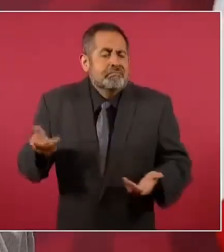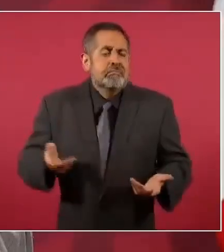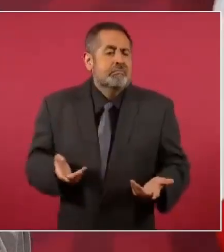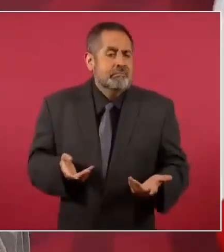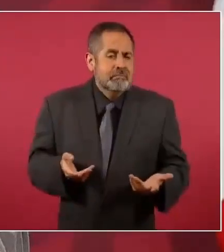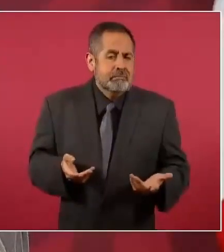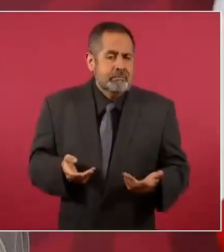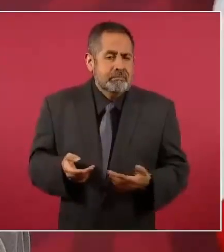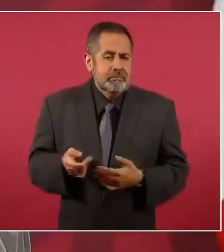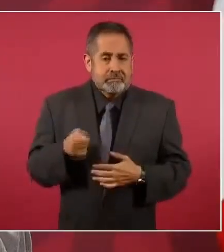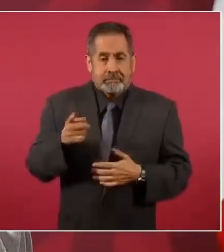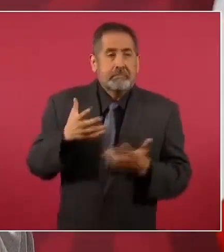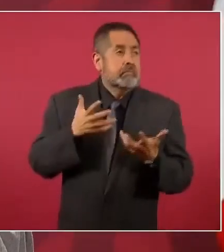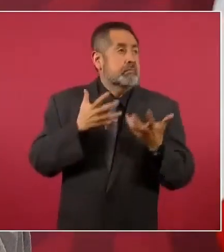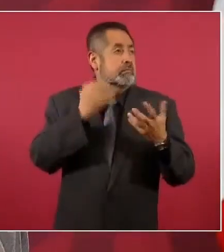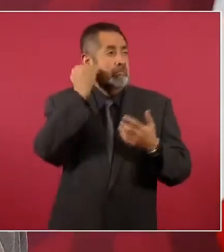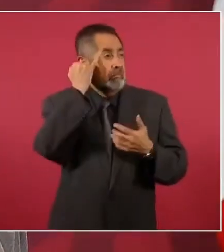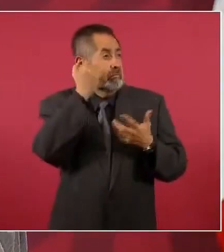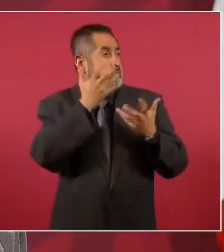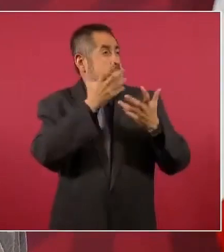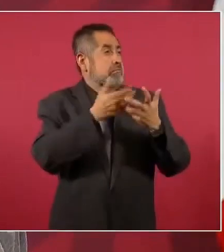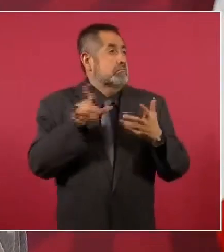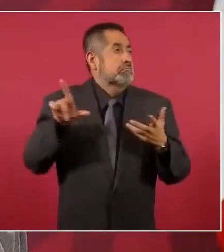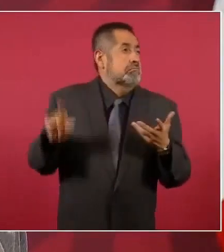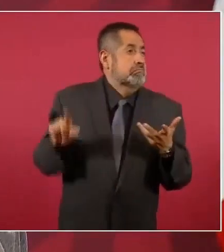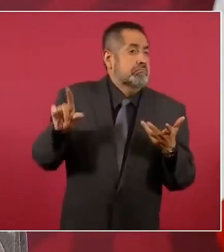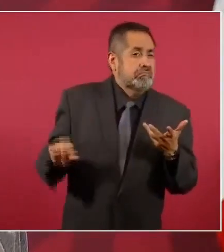Eso es el aspiracionismo.